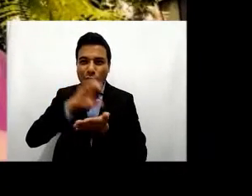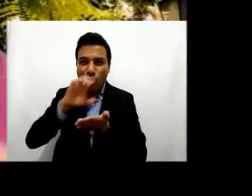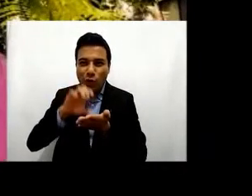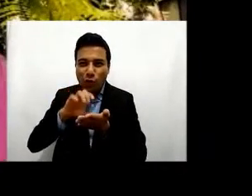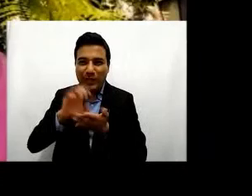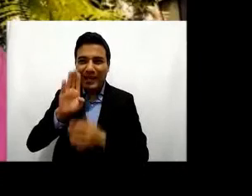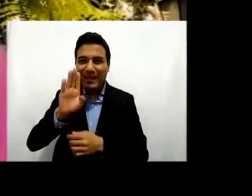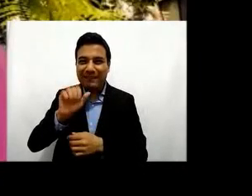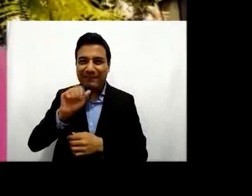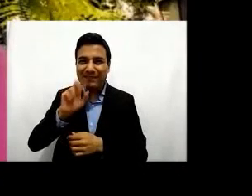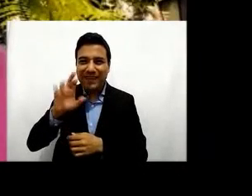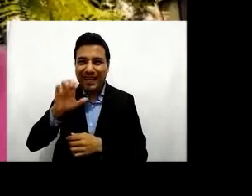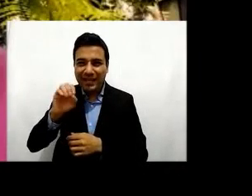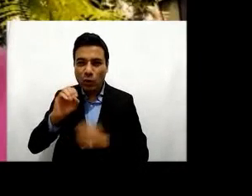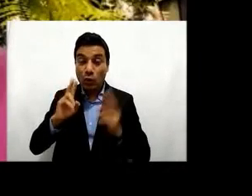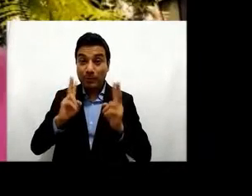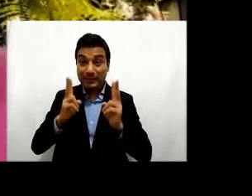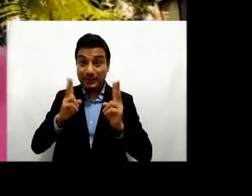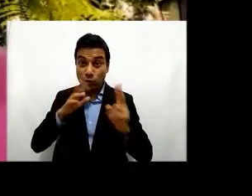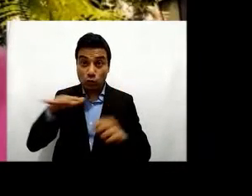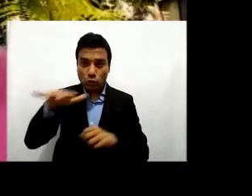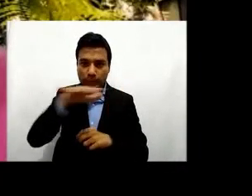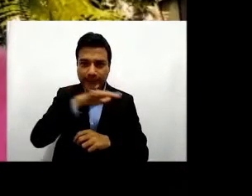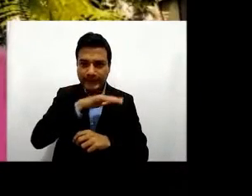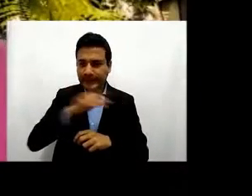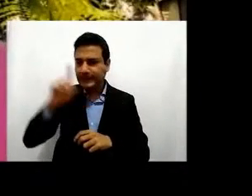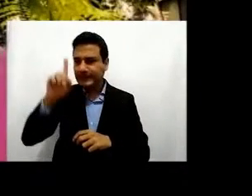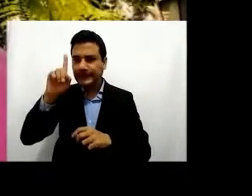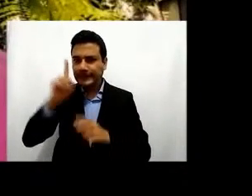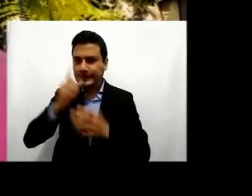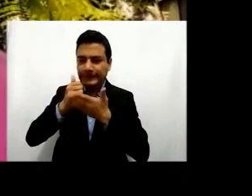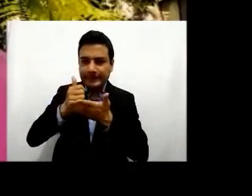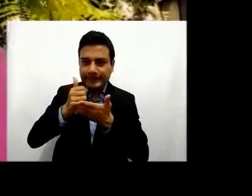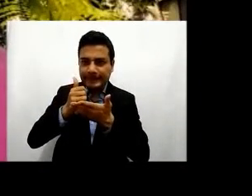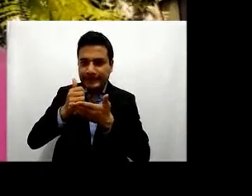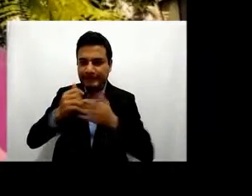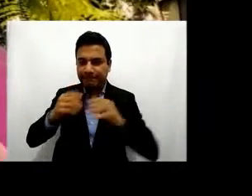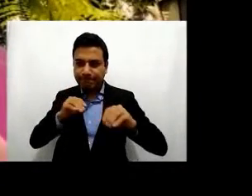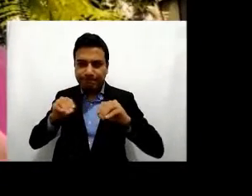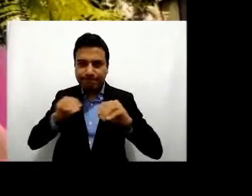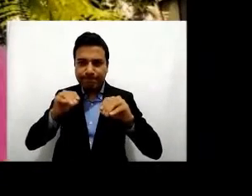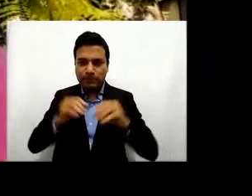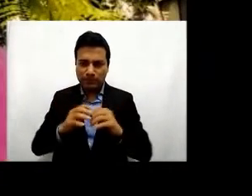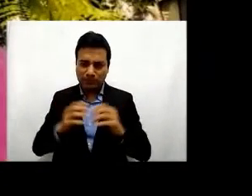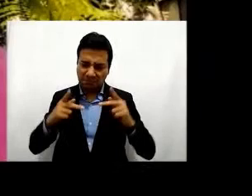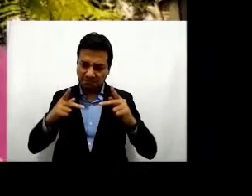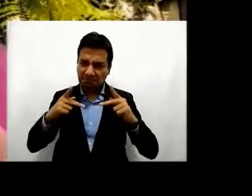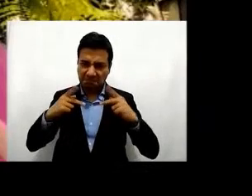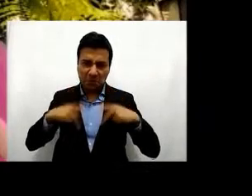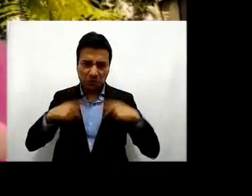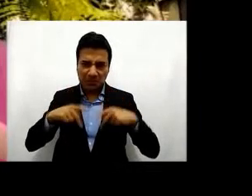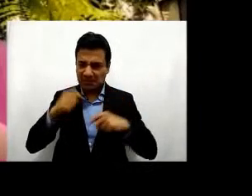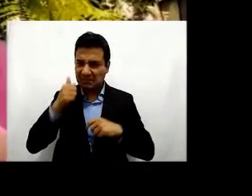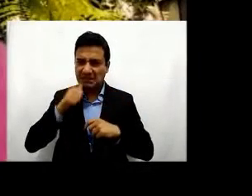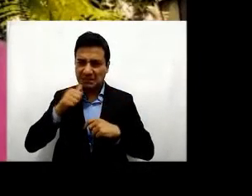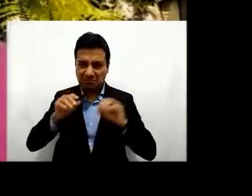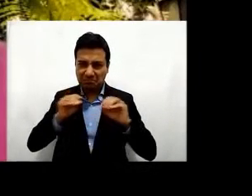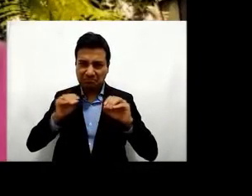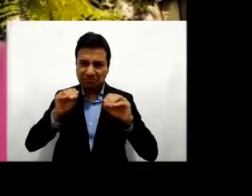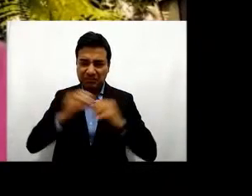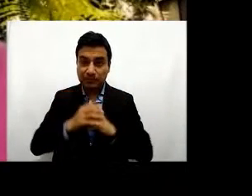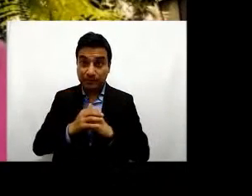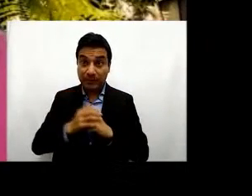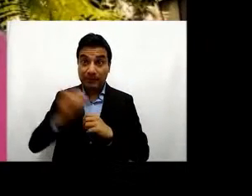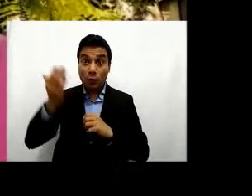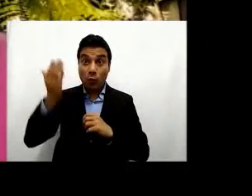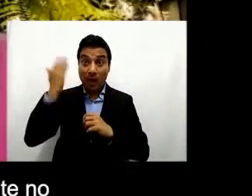vecinos. Realmente fue algo que creo que siempre se da, pero que en este momento se volvió muchísimo